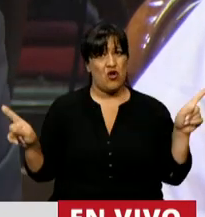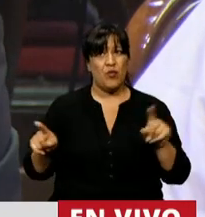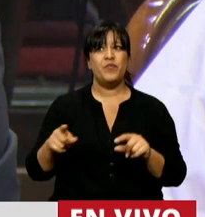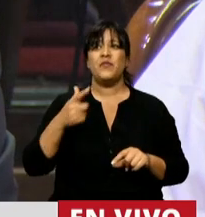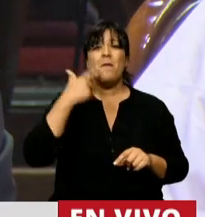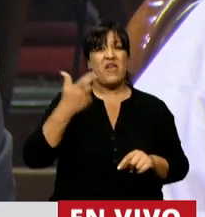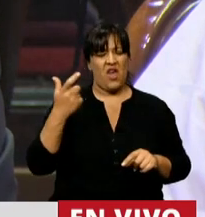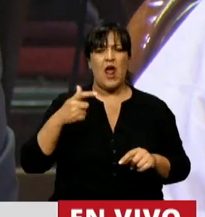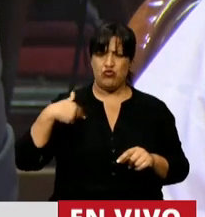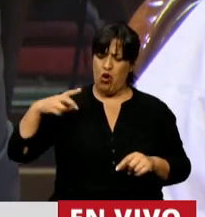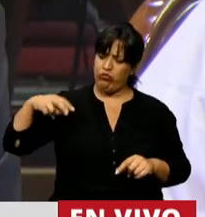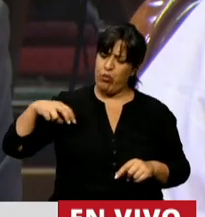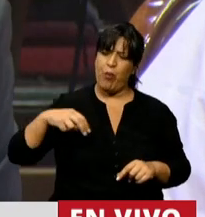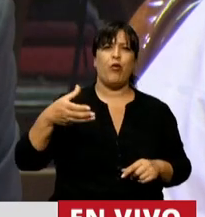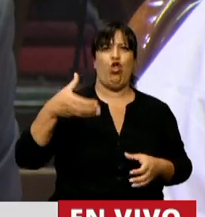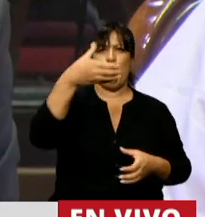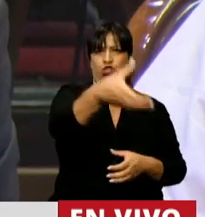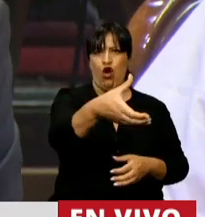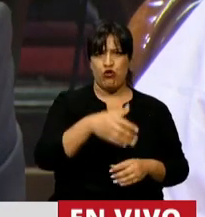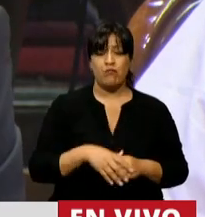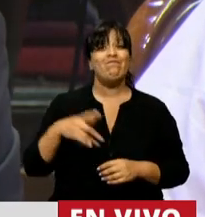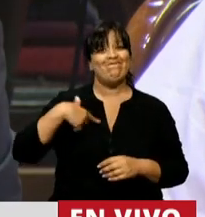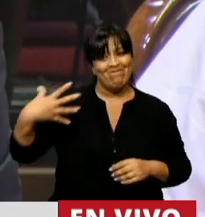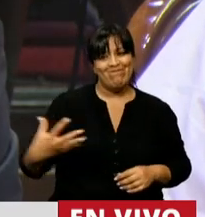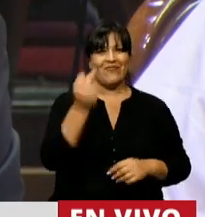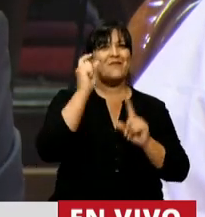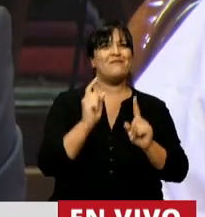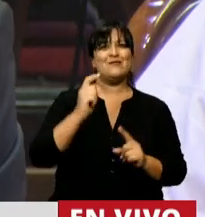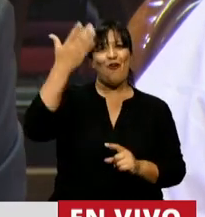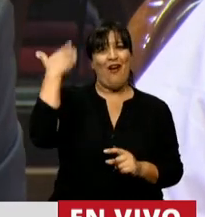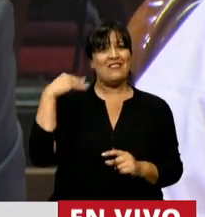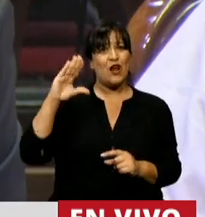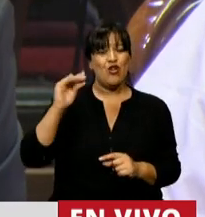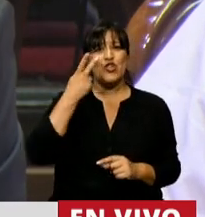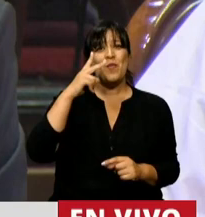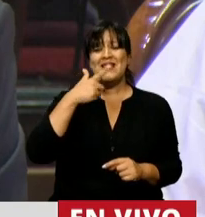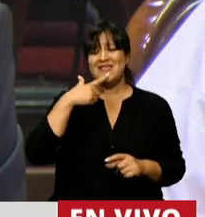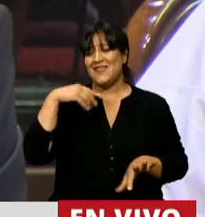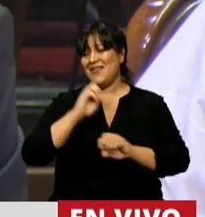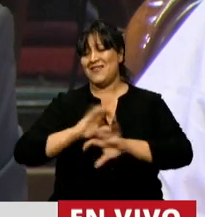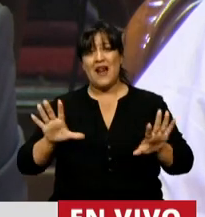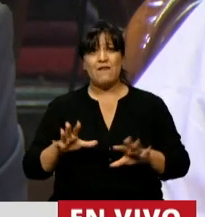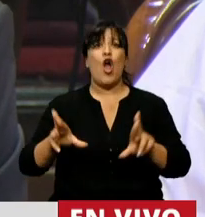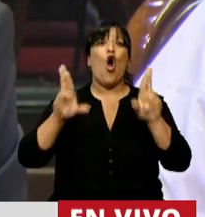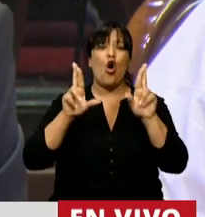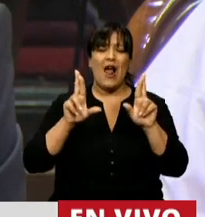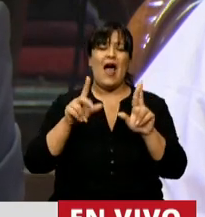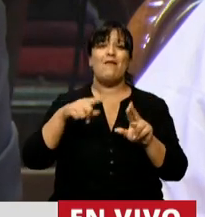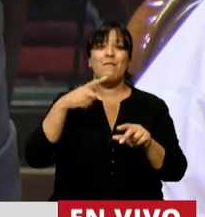acercarle esta piedra, señor presidente, rescatada de aquella infausta noche. Ojalá la usamos para